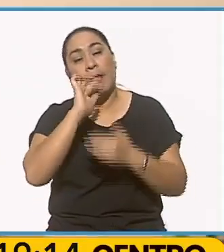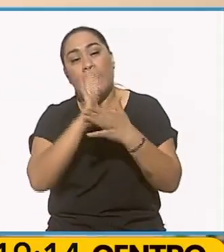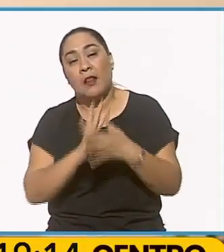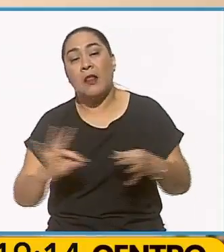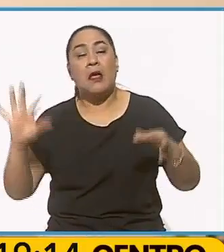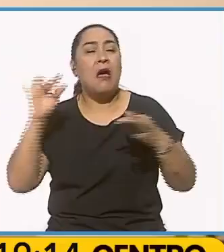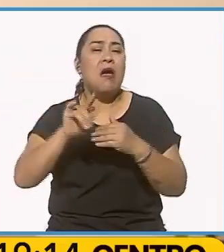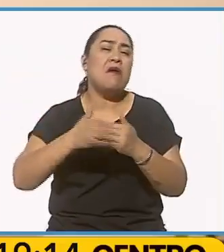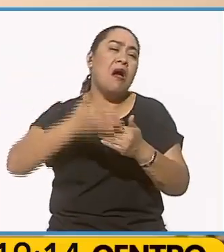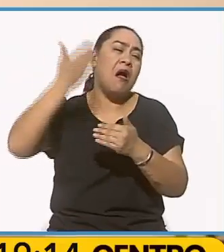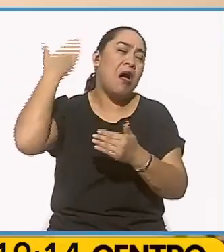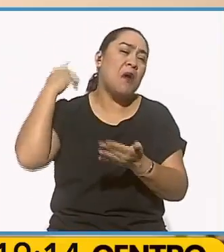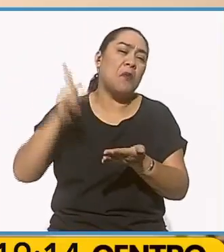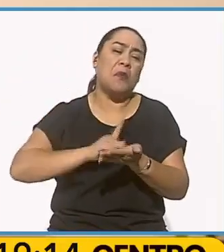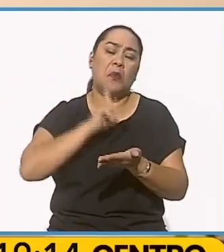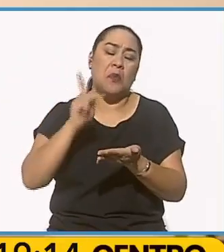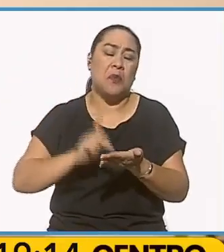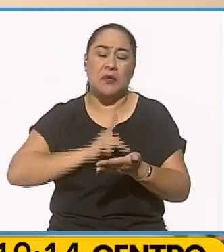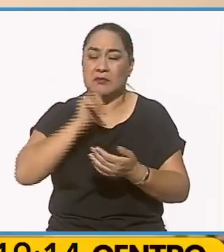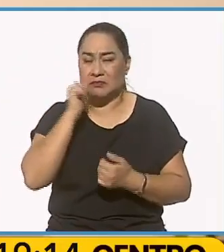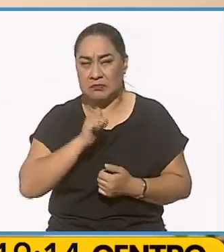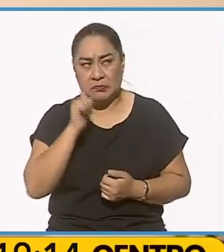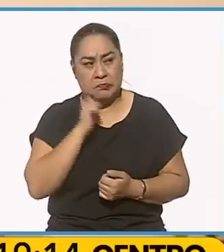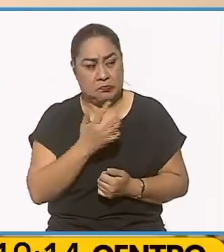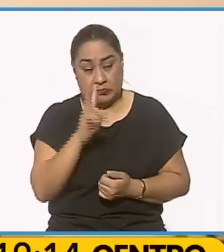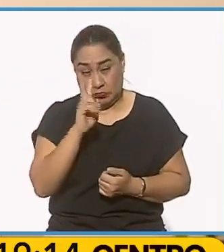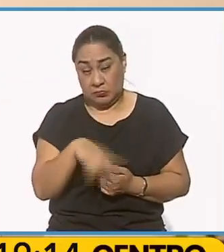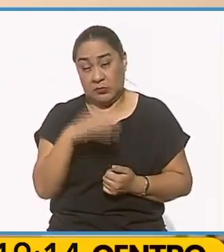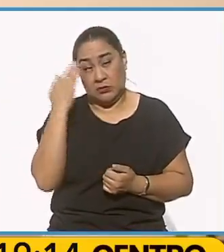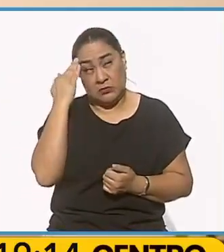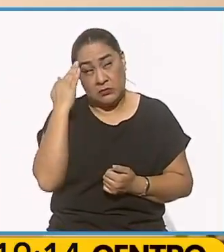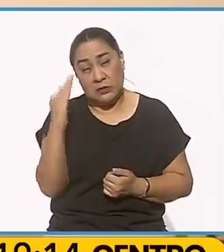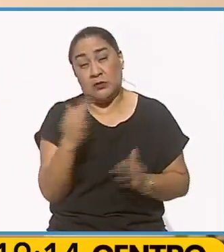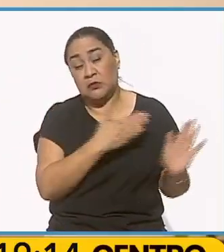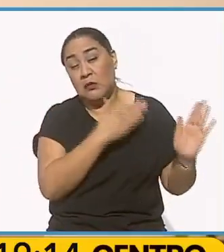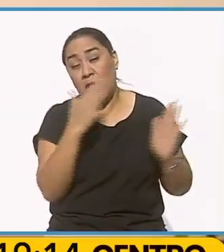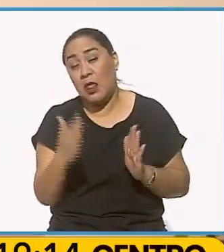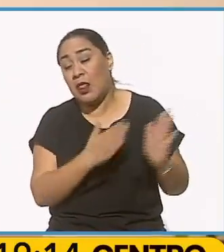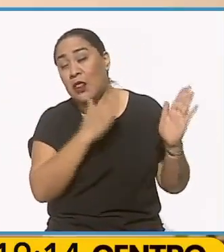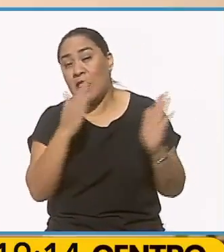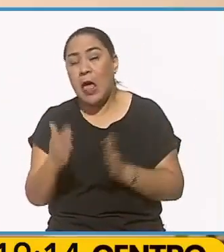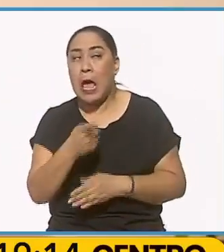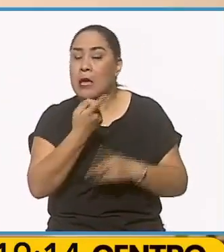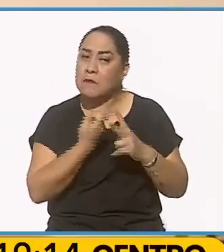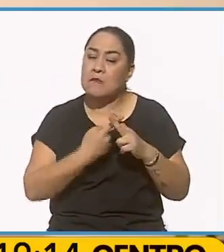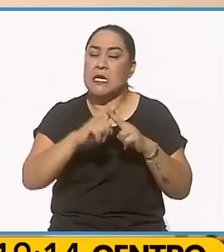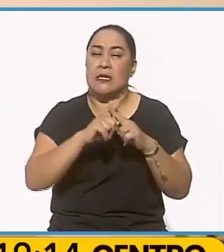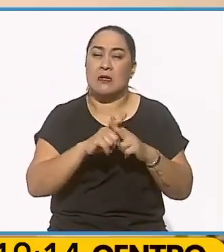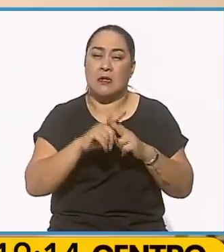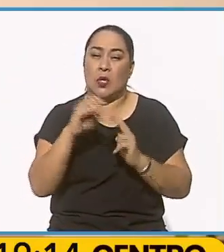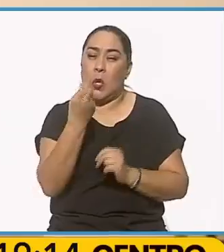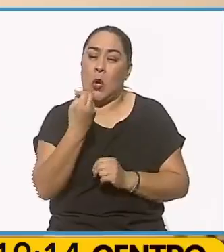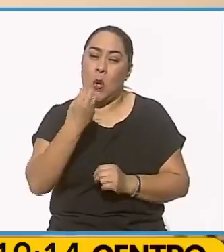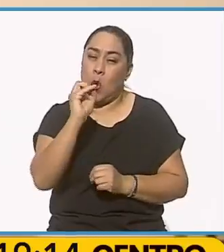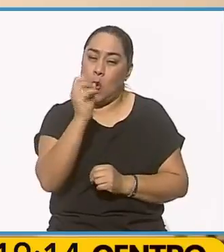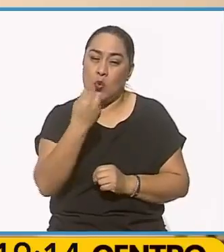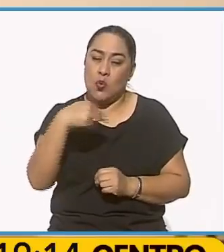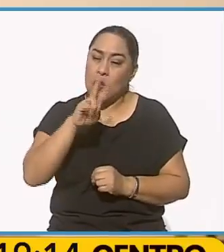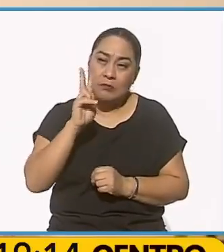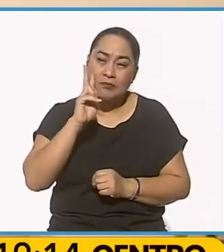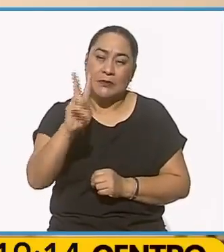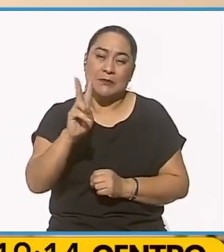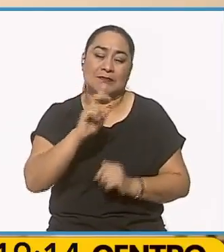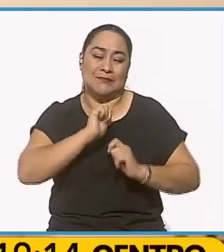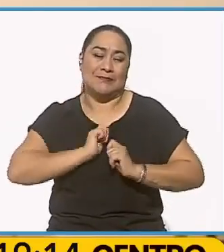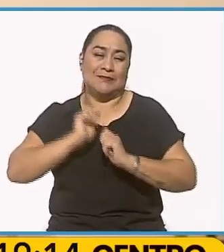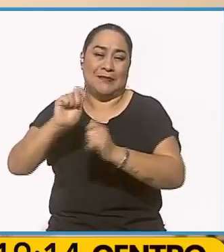hace muchísimo tiempo. De hecho, tardaron muchas semanas en empezar a condenar a través del Alto